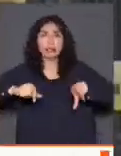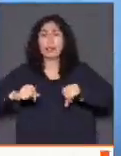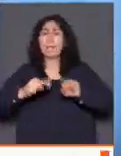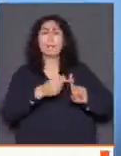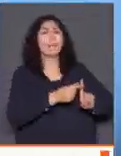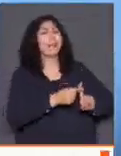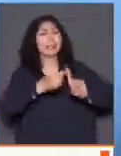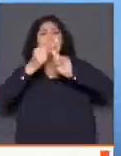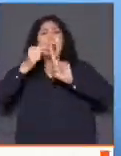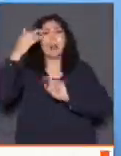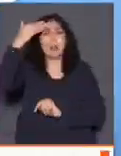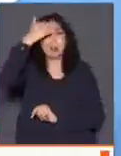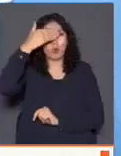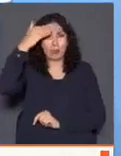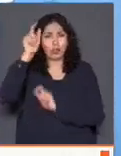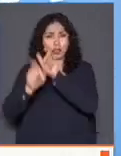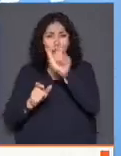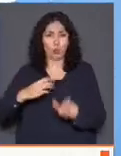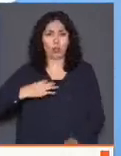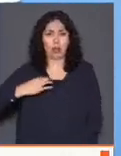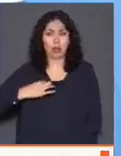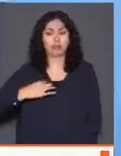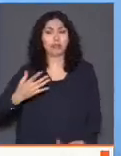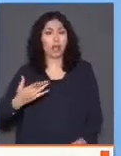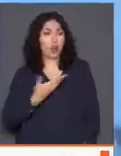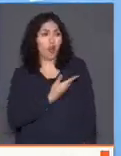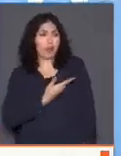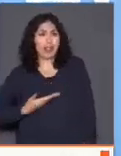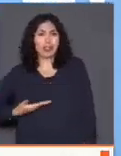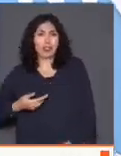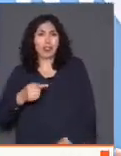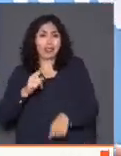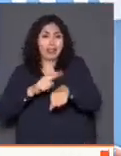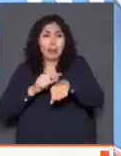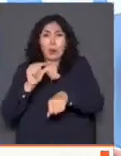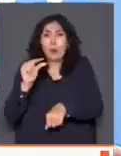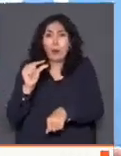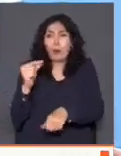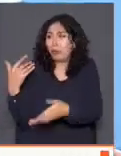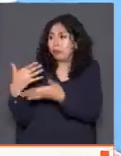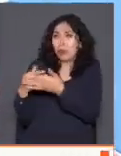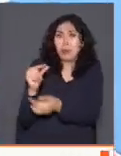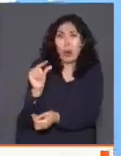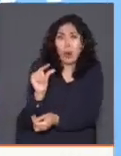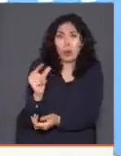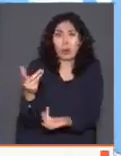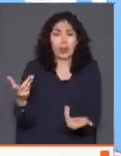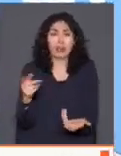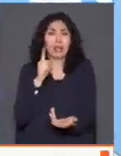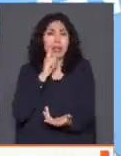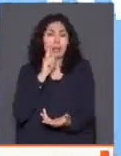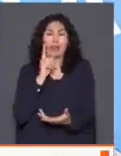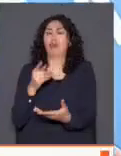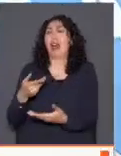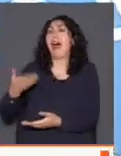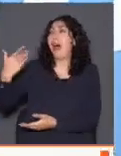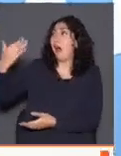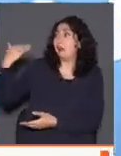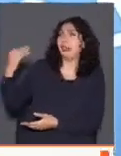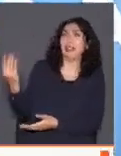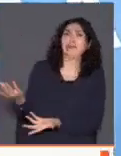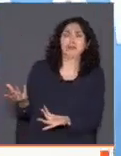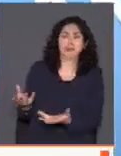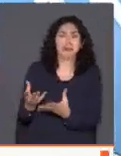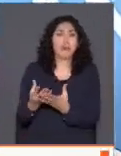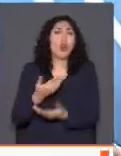ciudadanía. Pero es un gobierno que lleva poco tiempo. Tenemos una mochila muy pesada que se arrastra del pasado, del